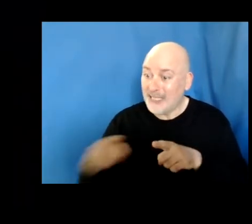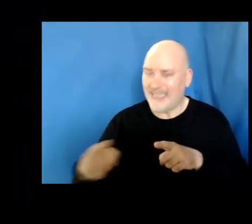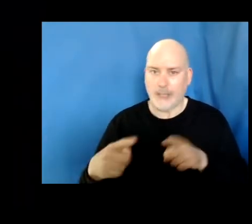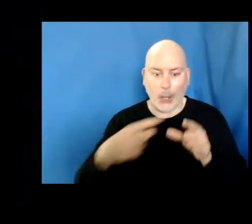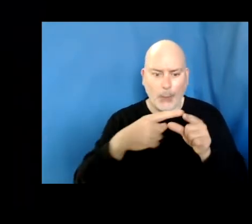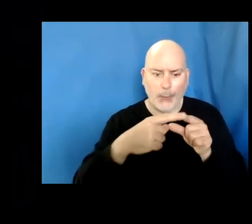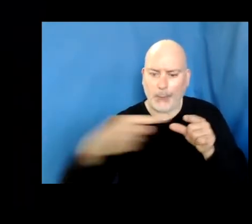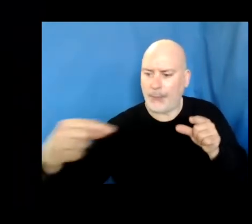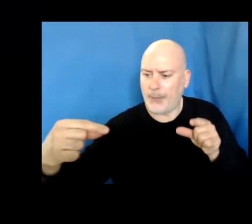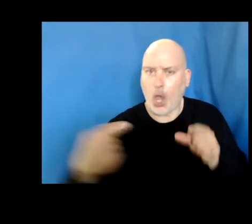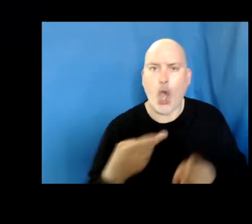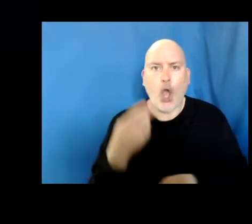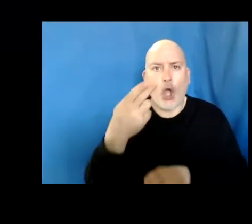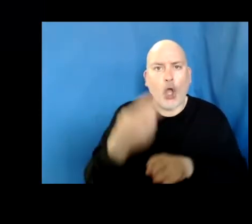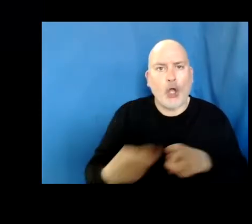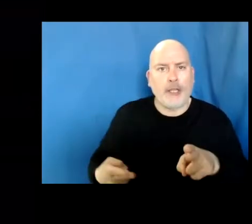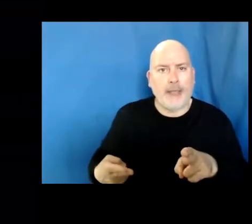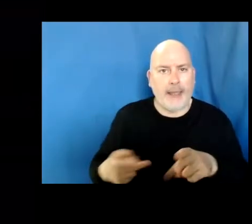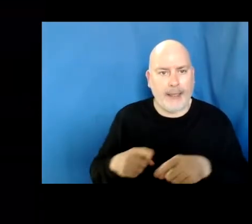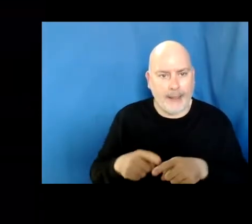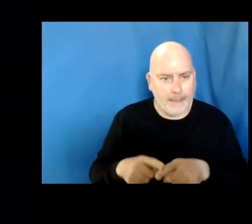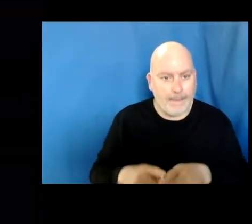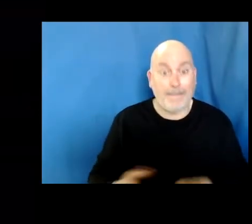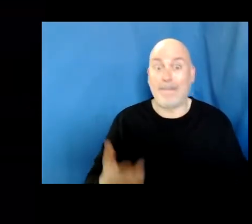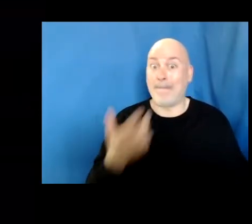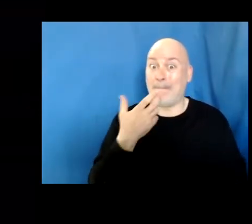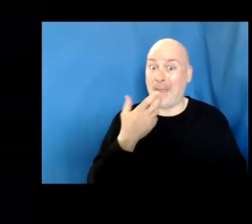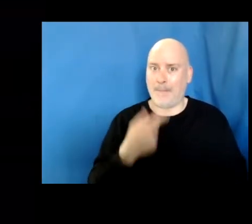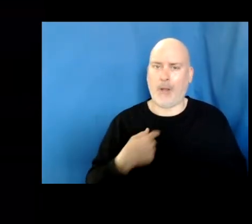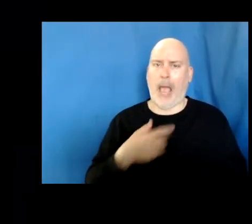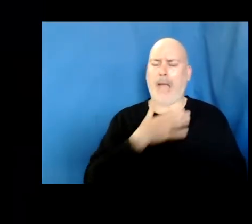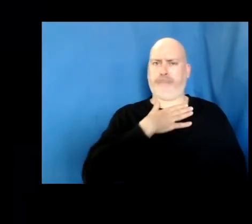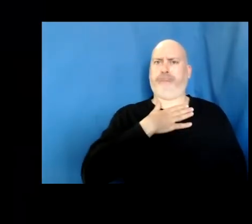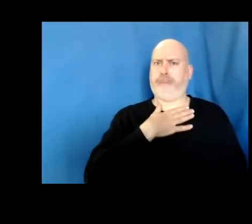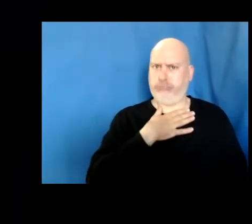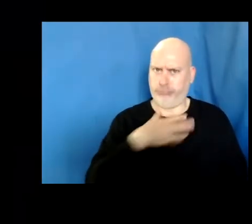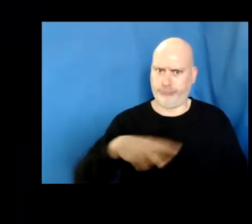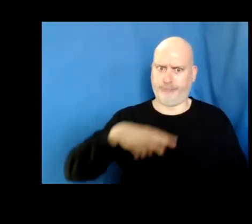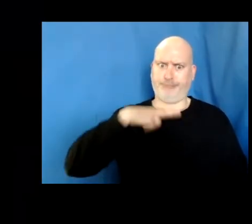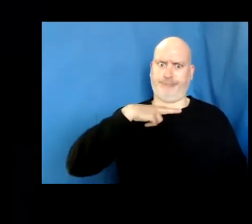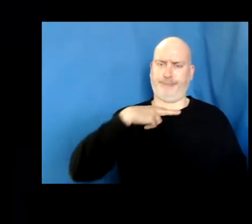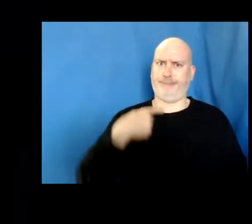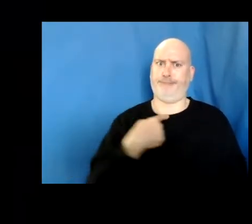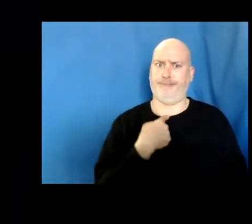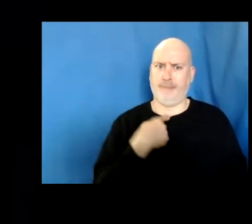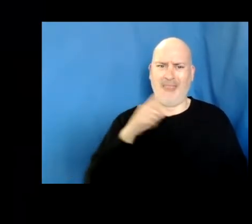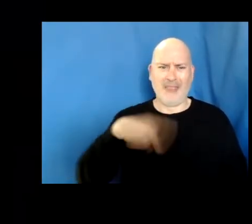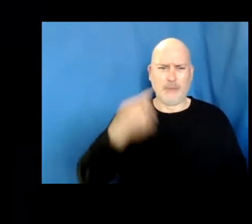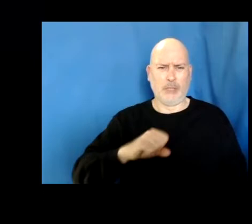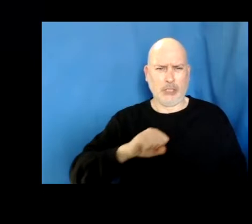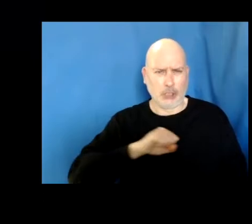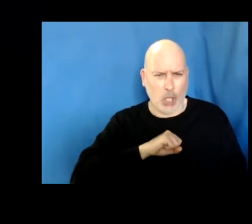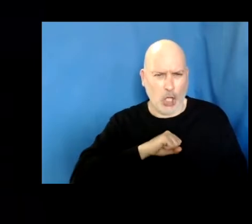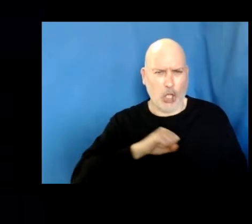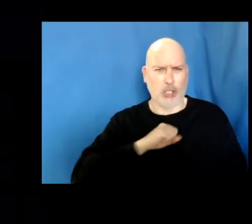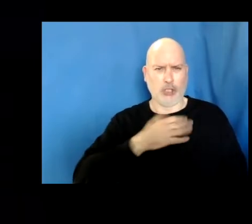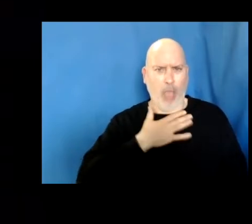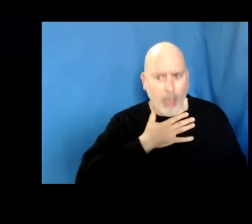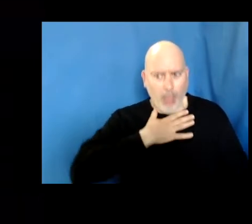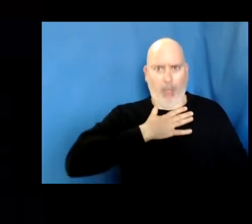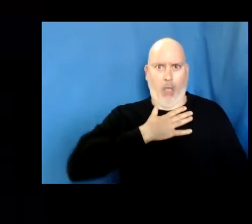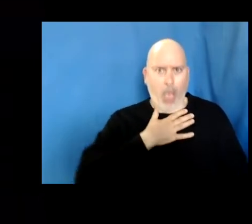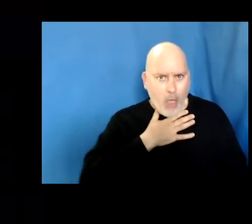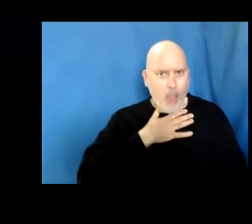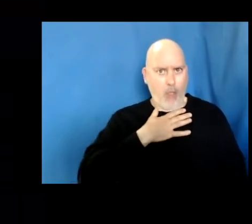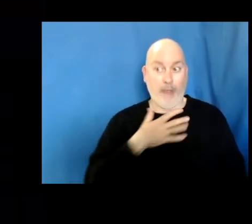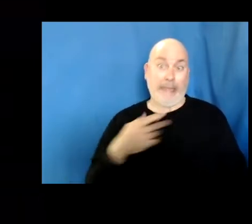cortante, si después de atragantarse nuestro niño va a presentar tos y síntomas